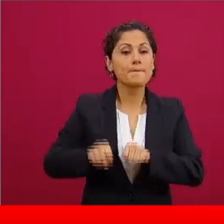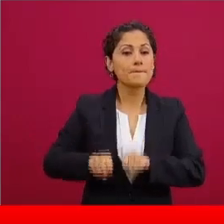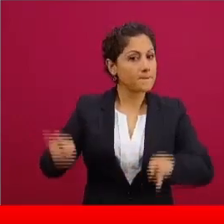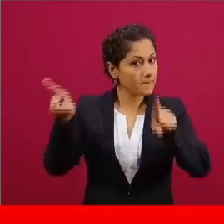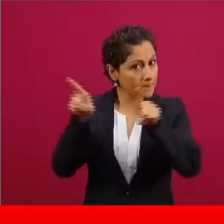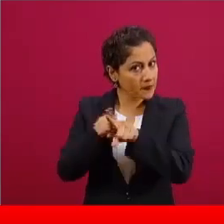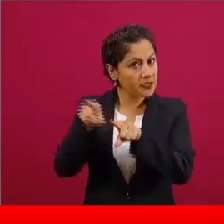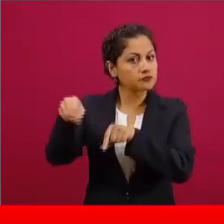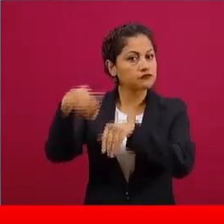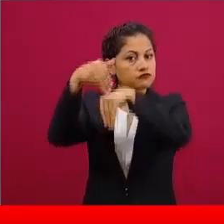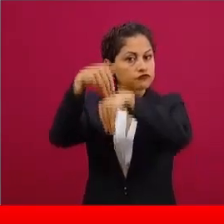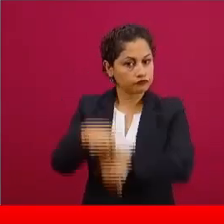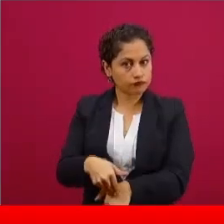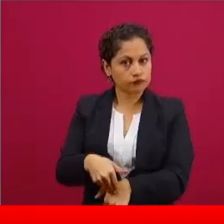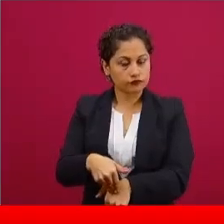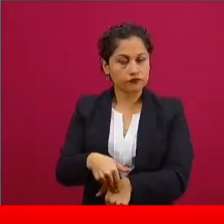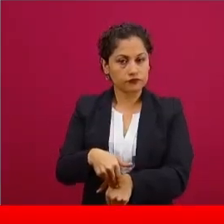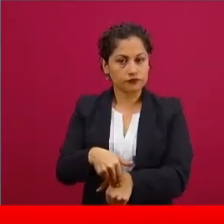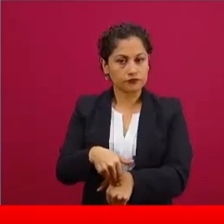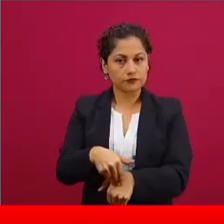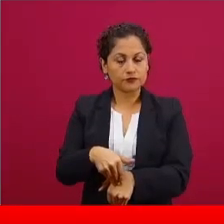órganos desconcentrados